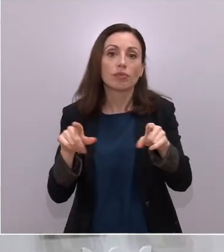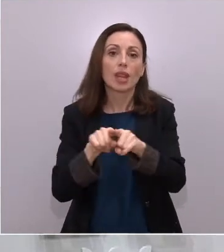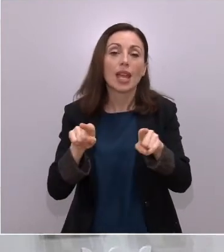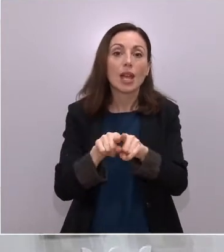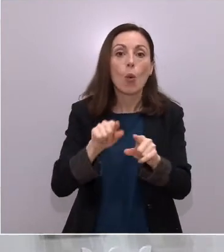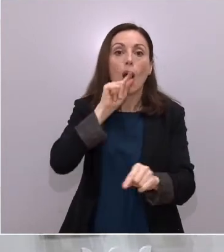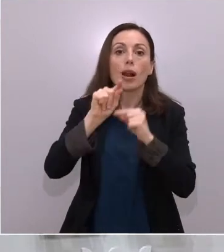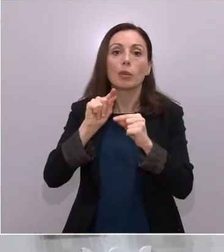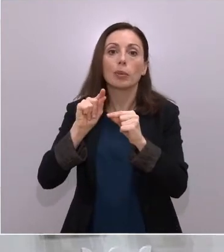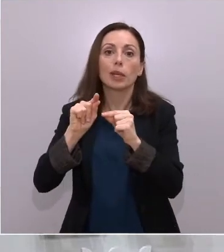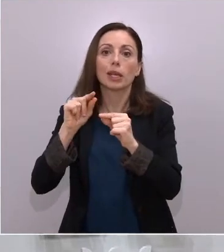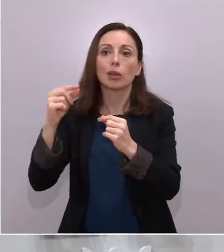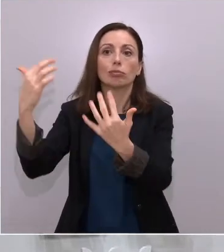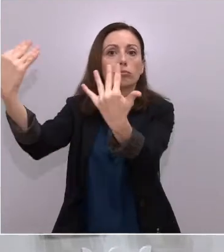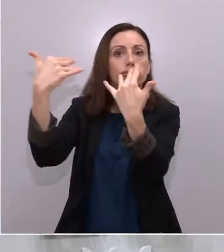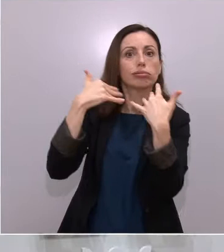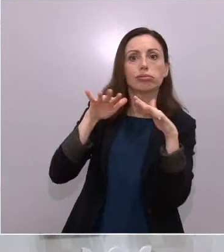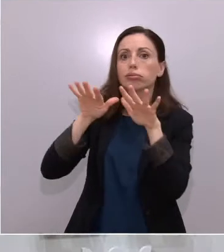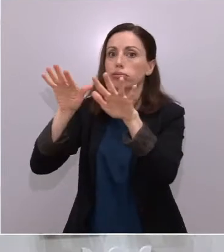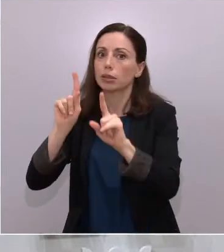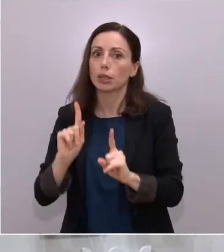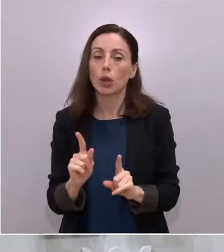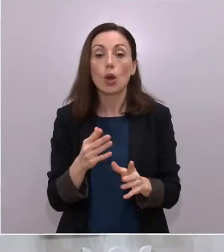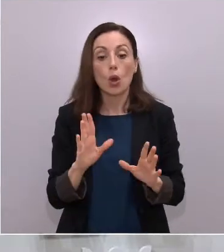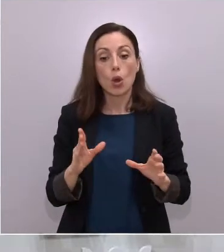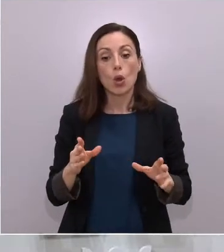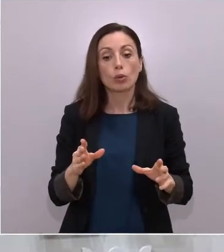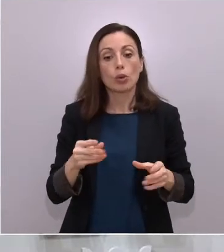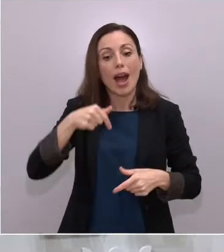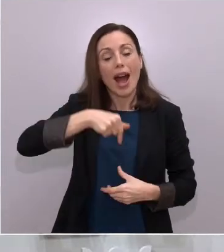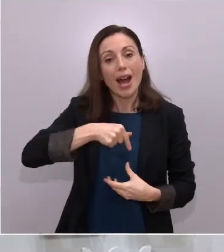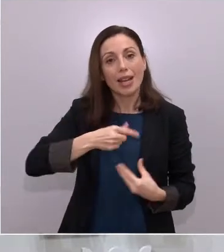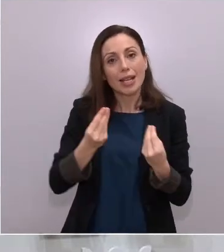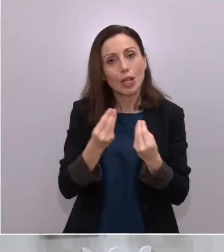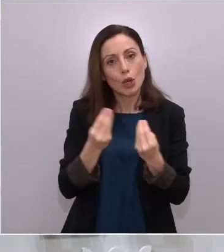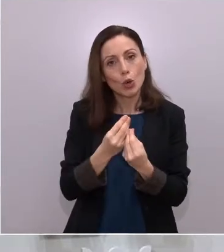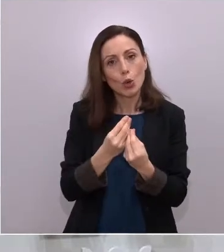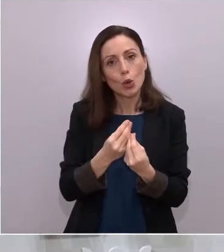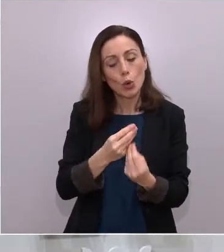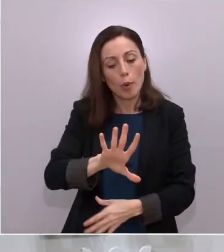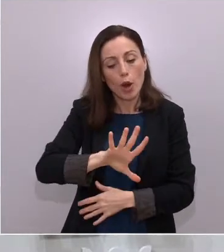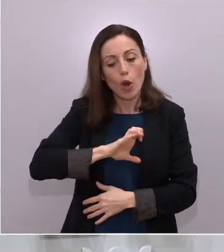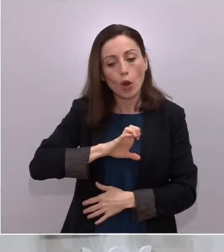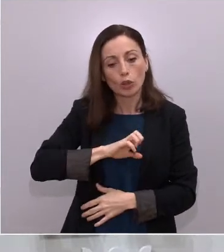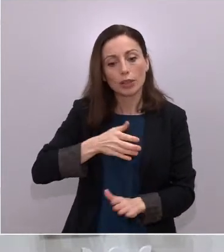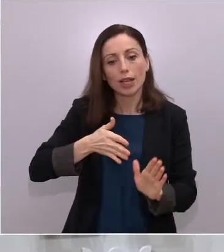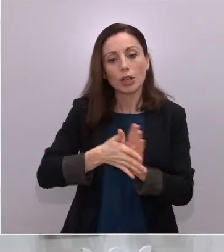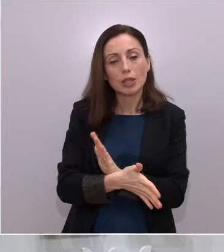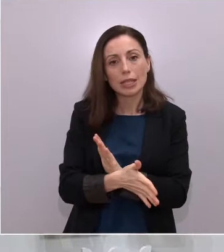virus. Tener una mejor cifra de contagios hace que la población de la región de Murcia esté menos